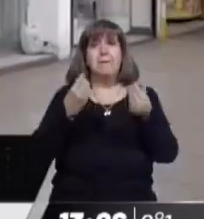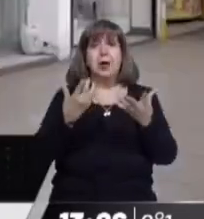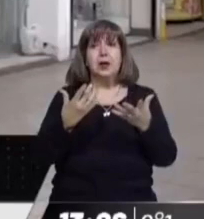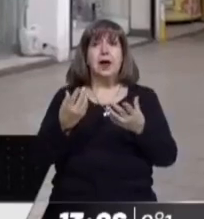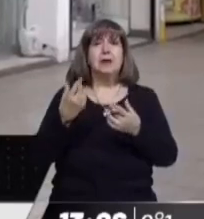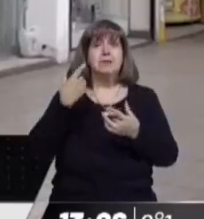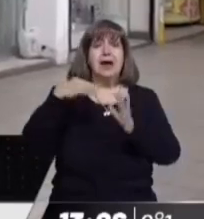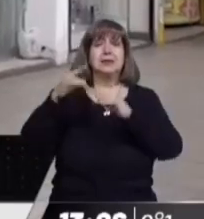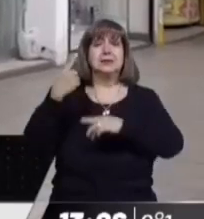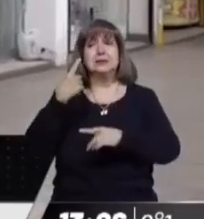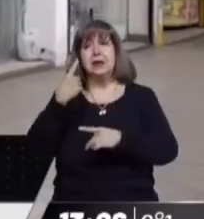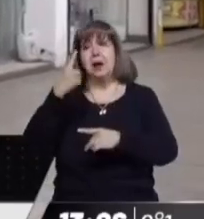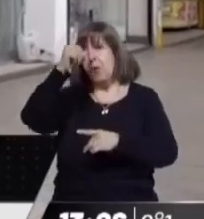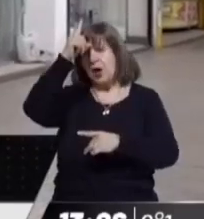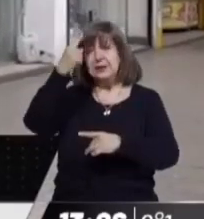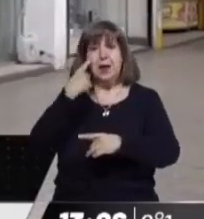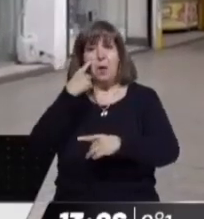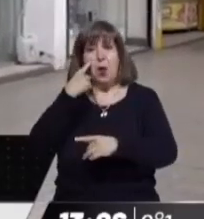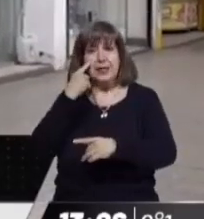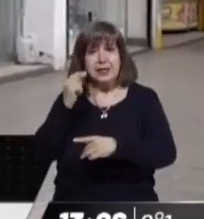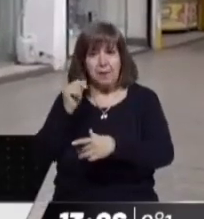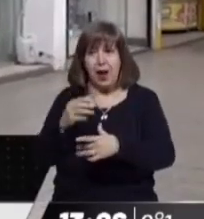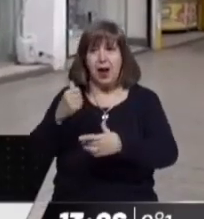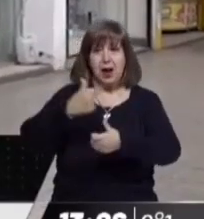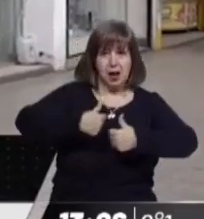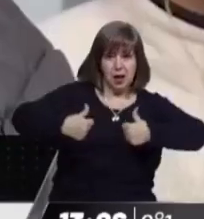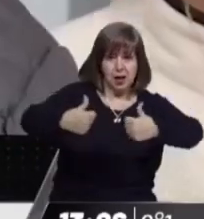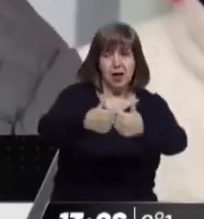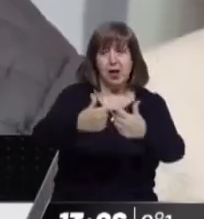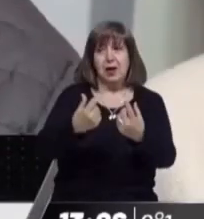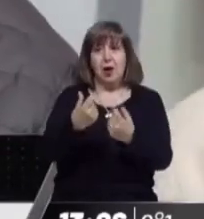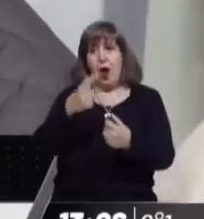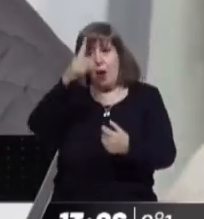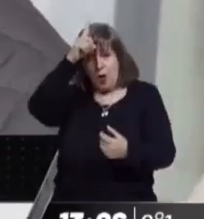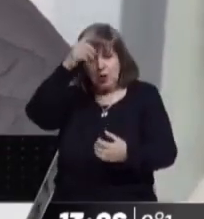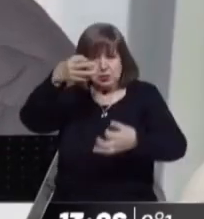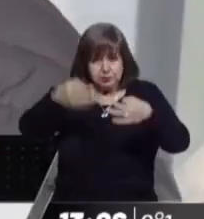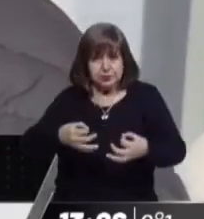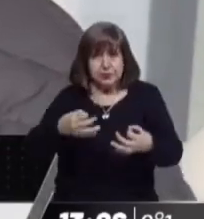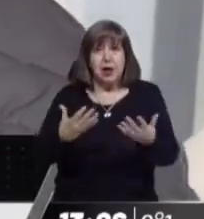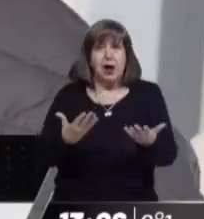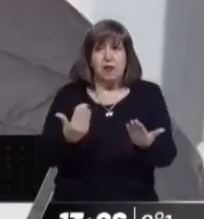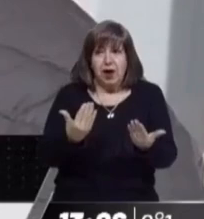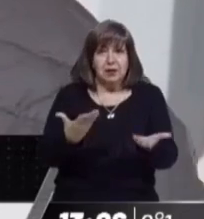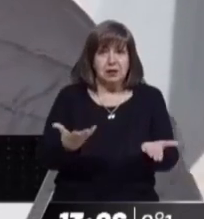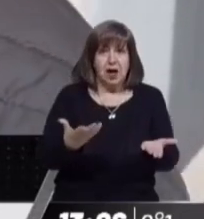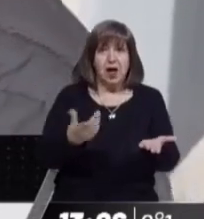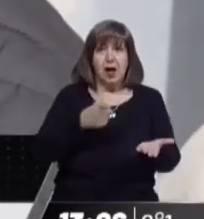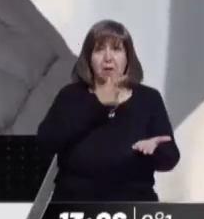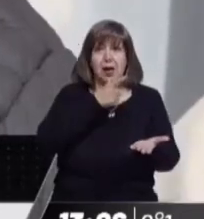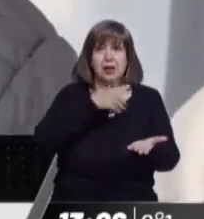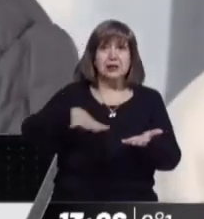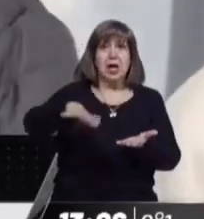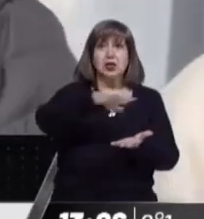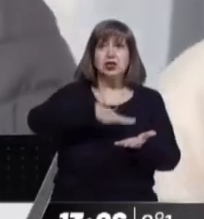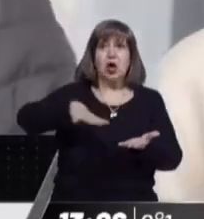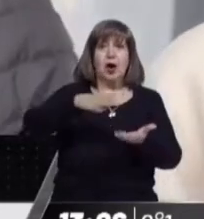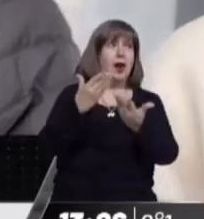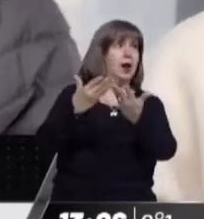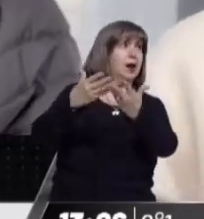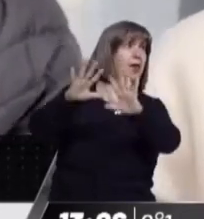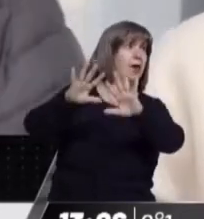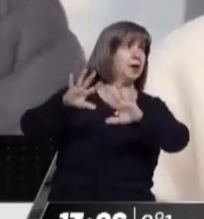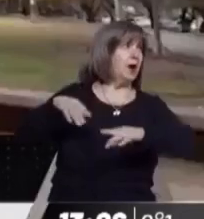preventores la policía Porque se ve se está transformando en una zona en una zona liberada en una zona